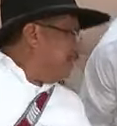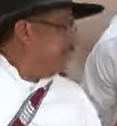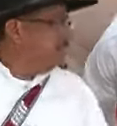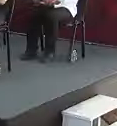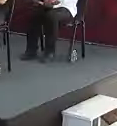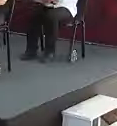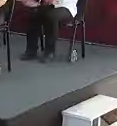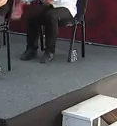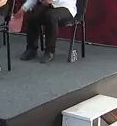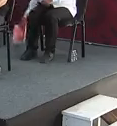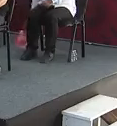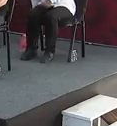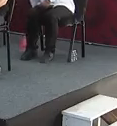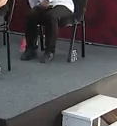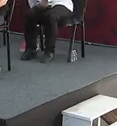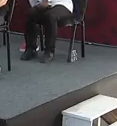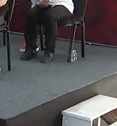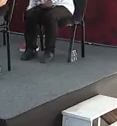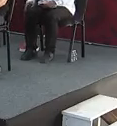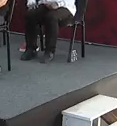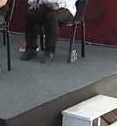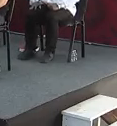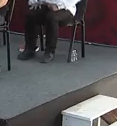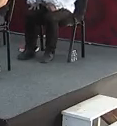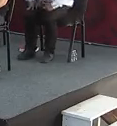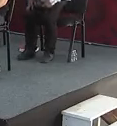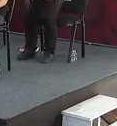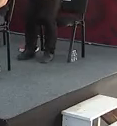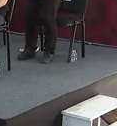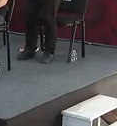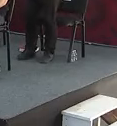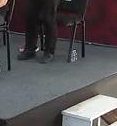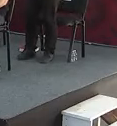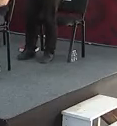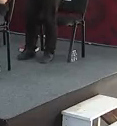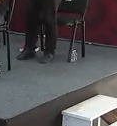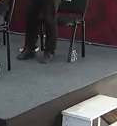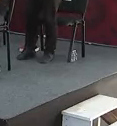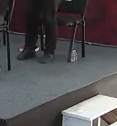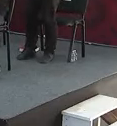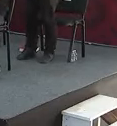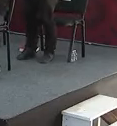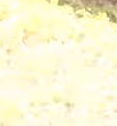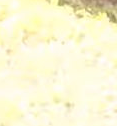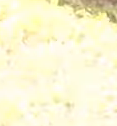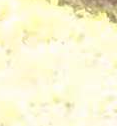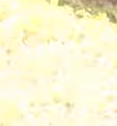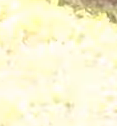El presidente municipal de Mazatlán, Villa de Flores, Teófilo Marín Pablo.